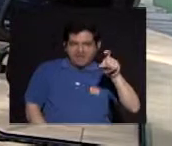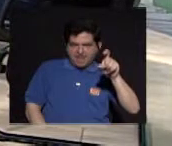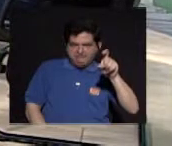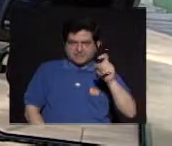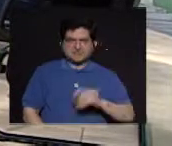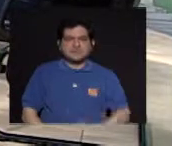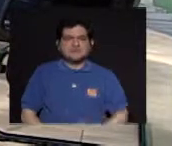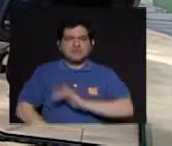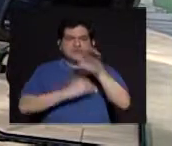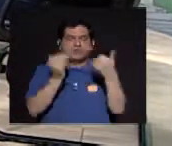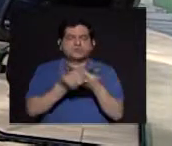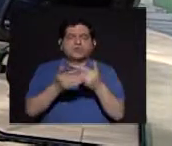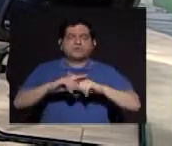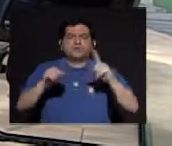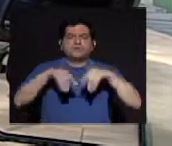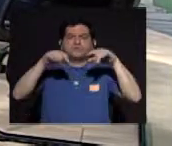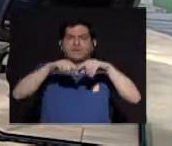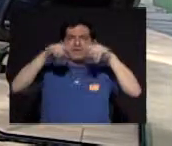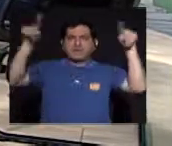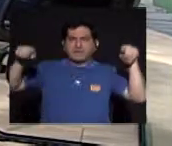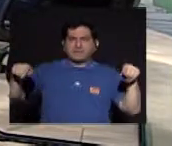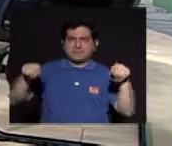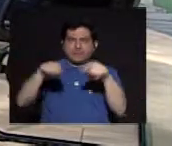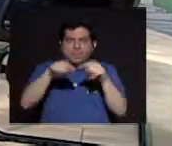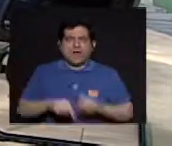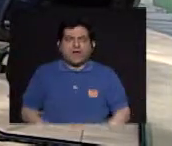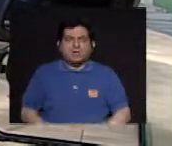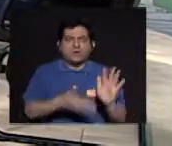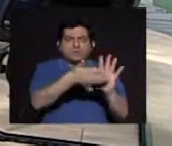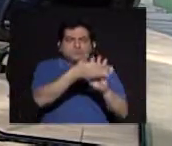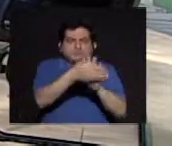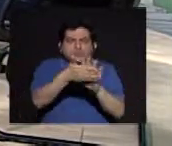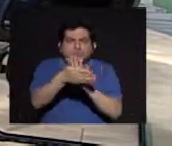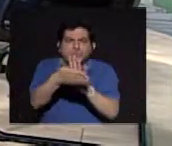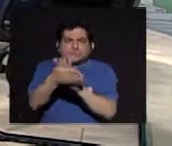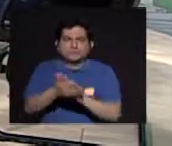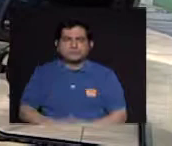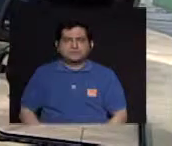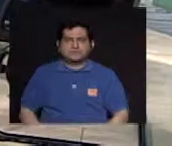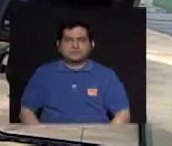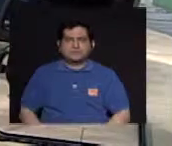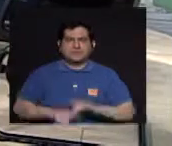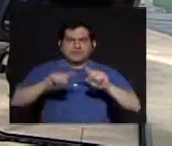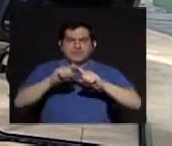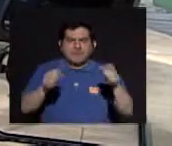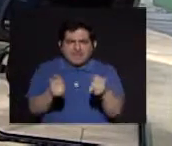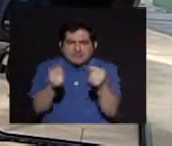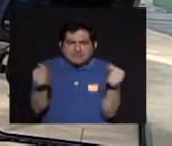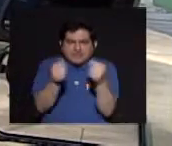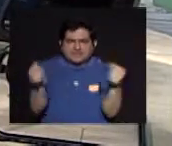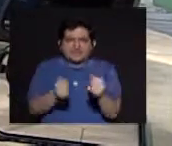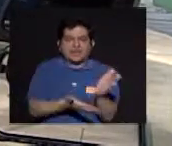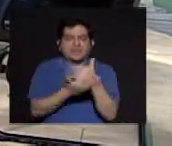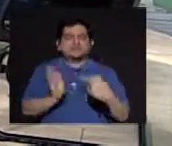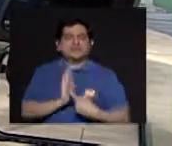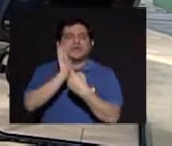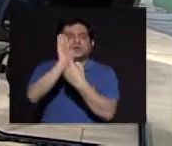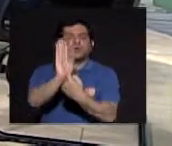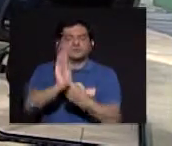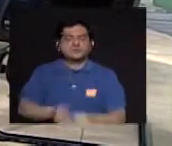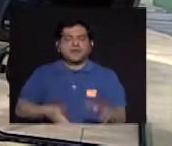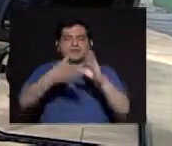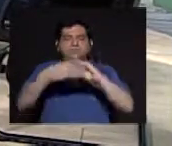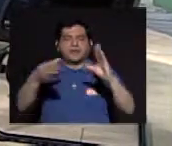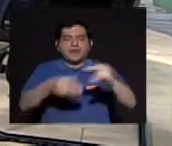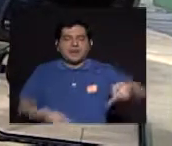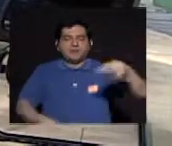los efectos especiales, todos los cuadros, todas las texturas, todos los textiles que están en el cuadro, y todo tiene que